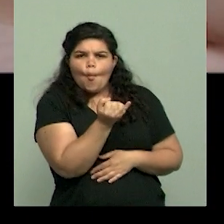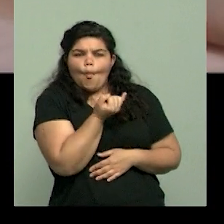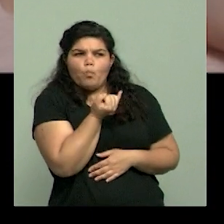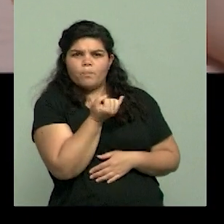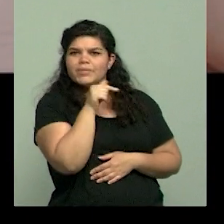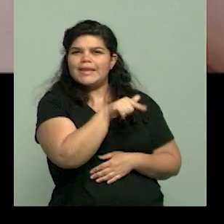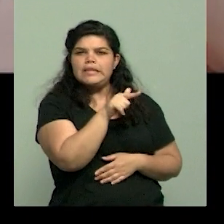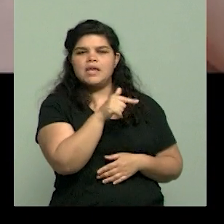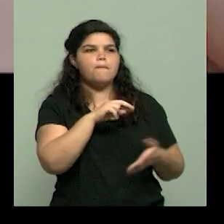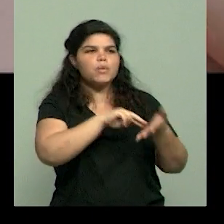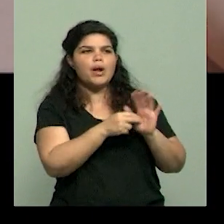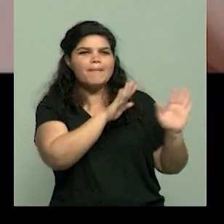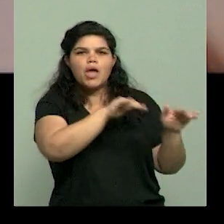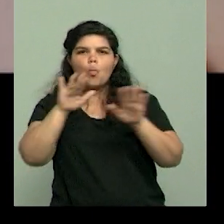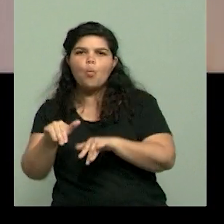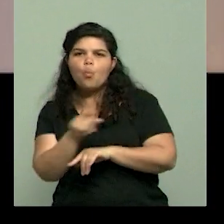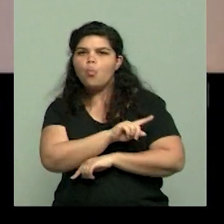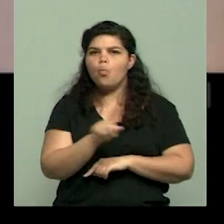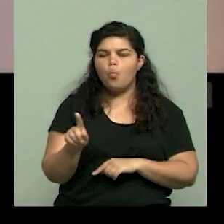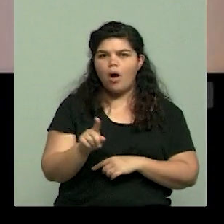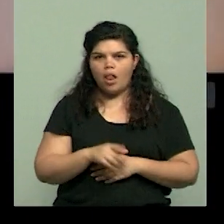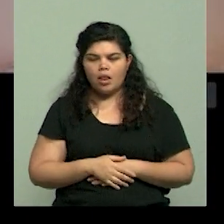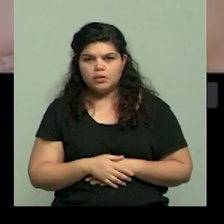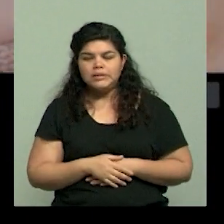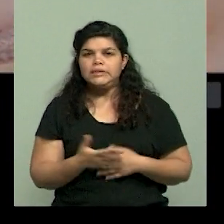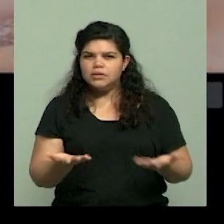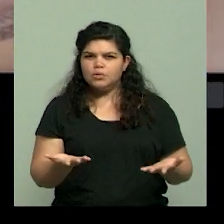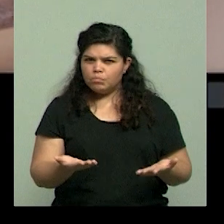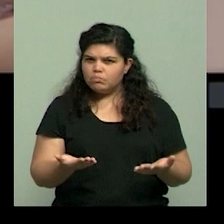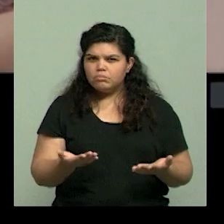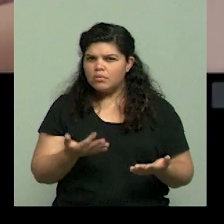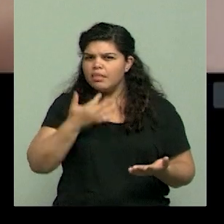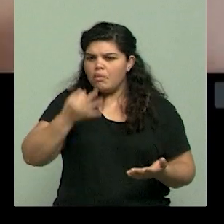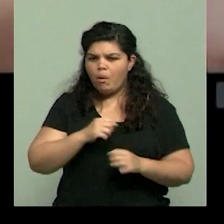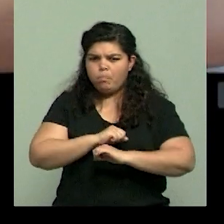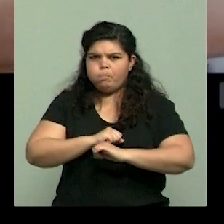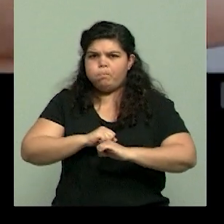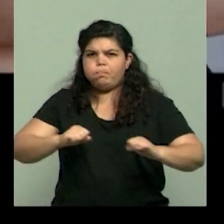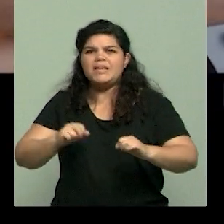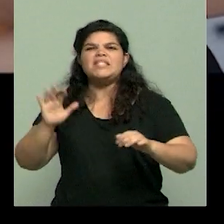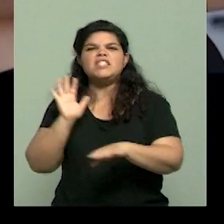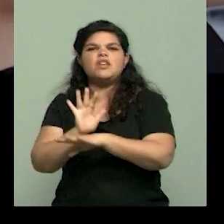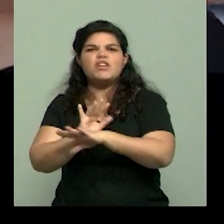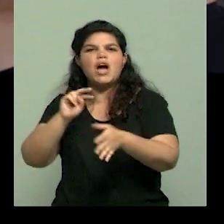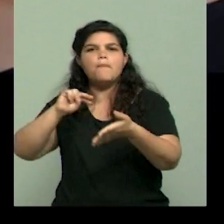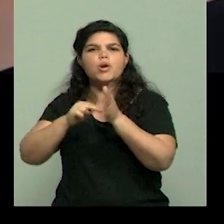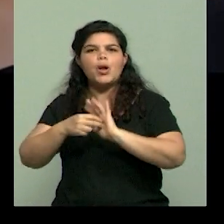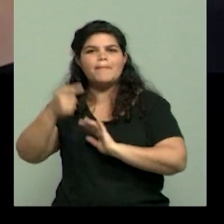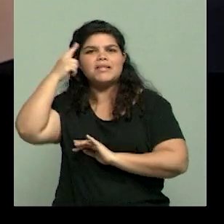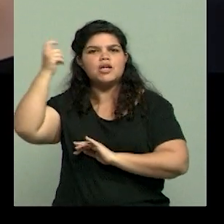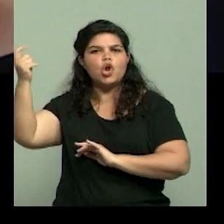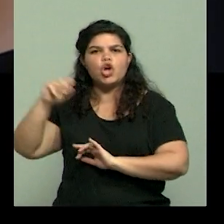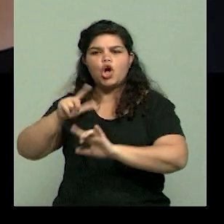es un mito, es un error interpretarlo así, que por tener exceso de peso está bien alimentado y no tiene problemas psicológicos? Sí, es un